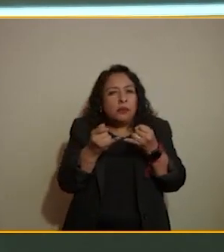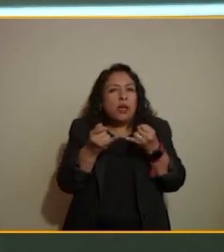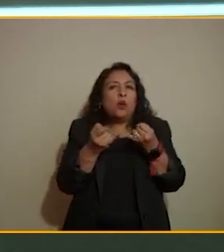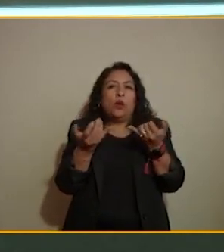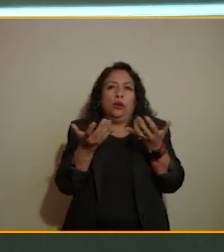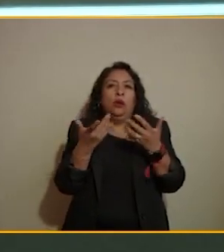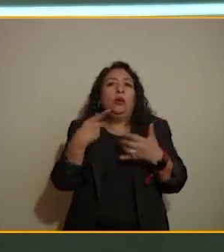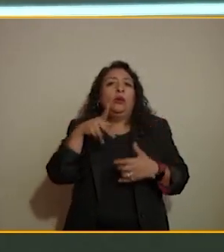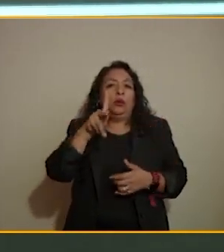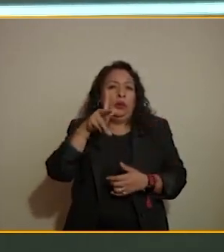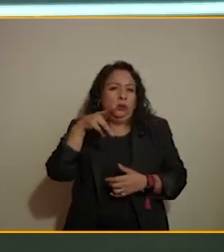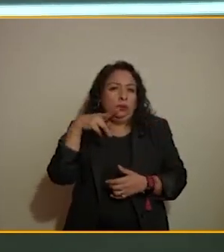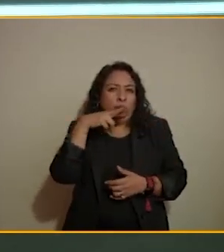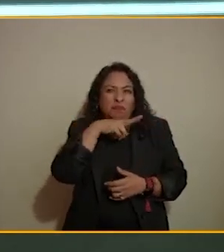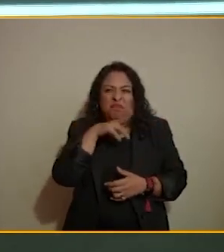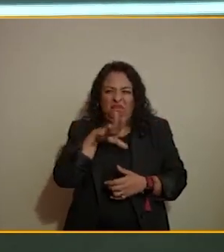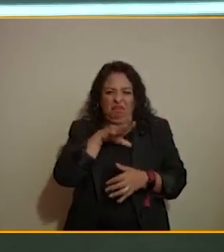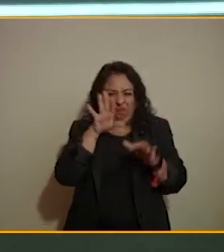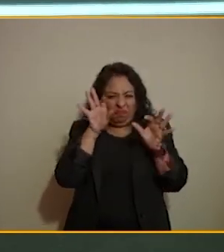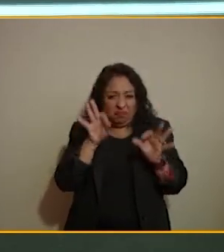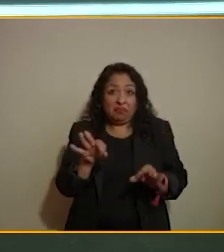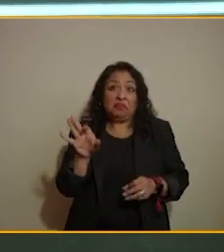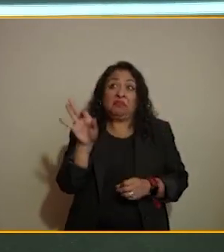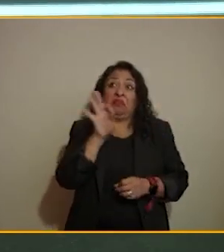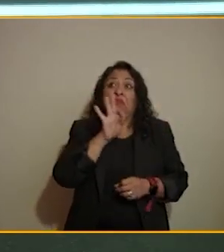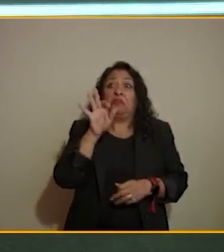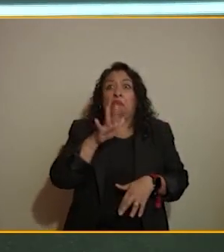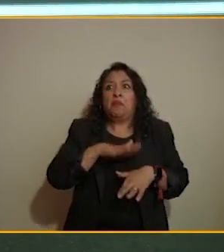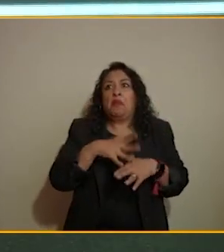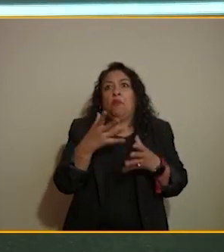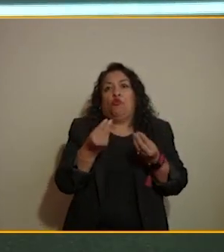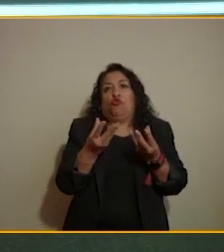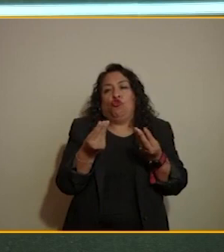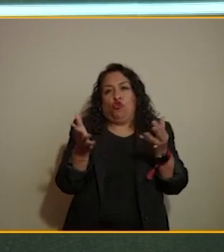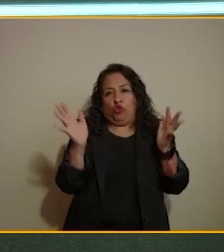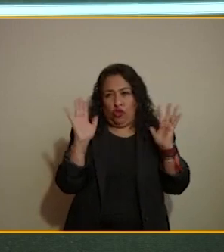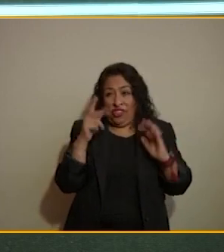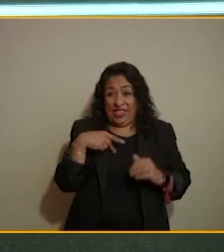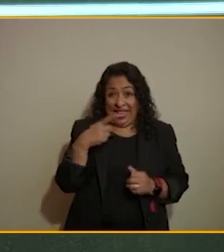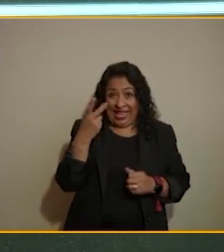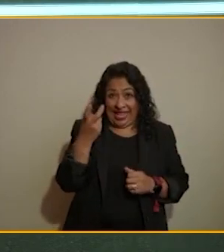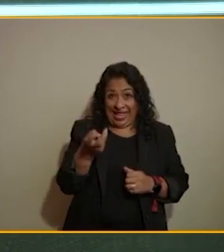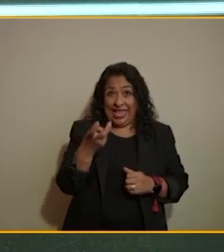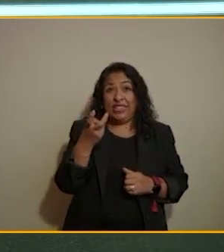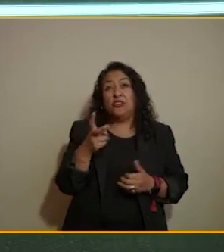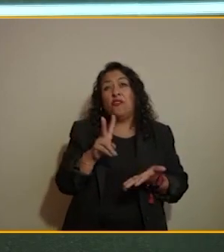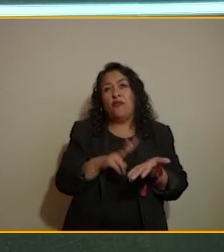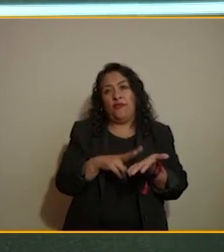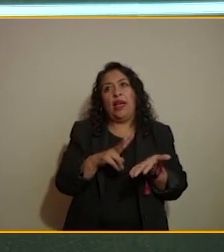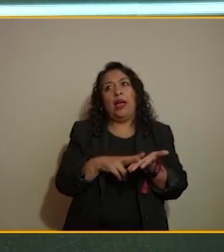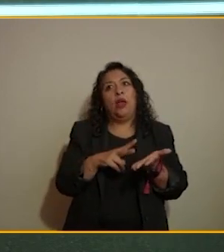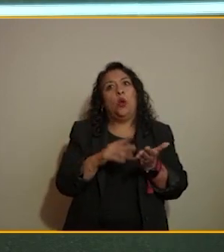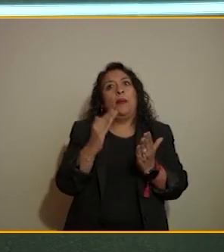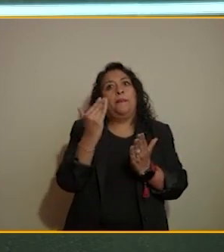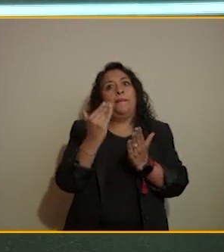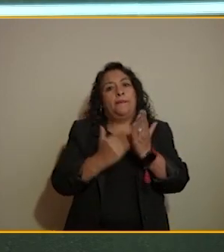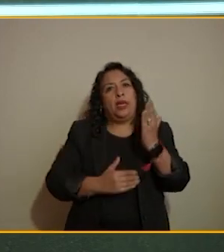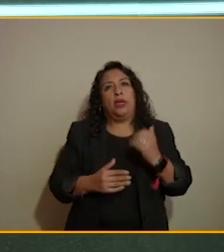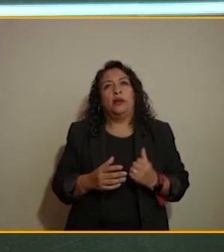pero más rápido, de mejor calidad y quizás en un mayor volumen. Y con esto, con un costo mucho más